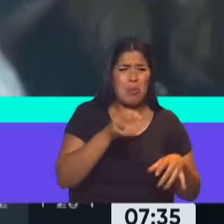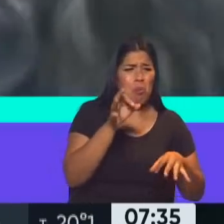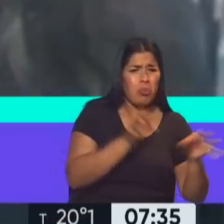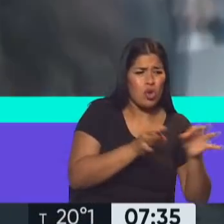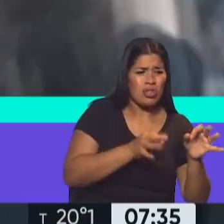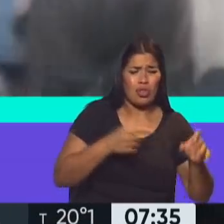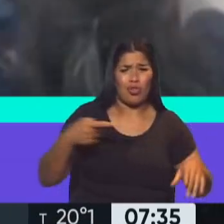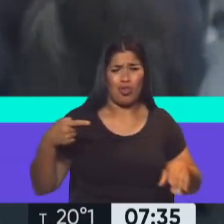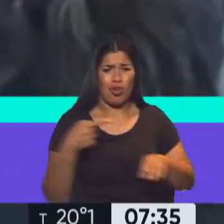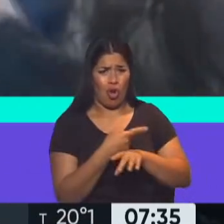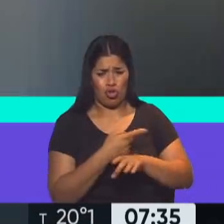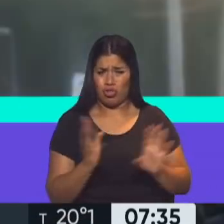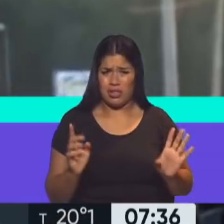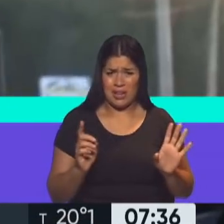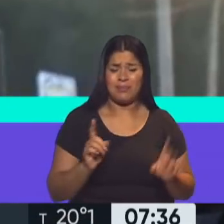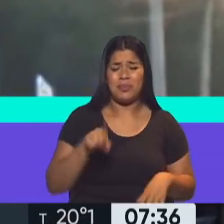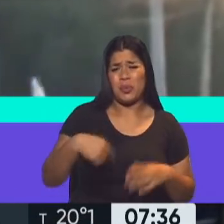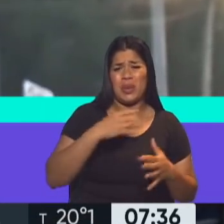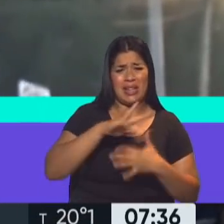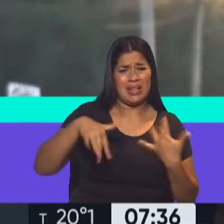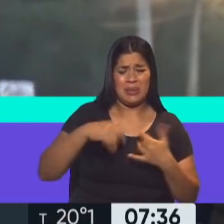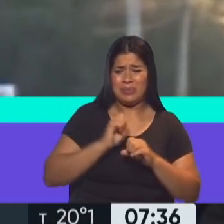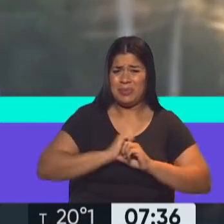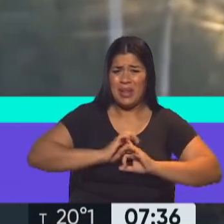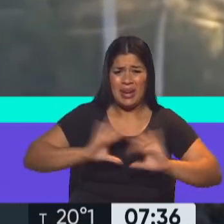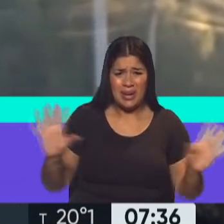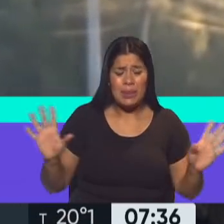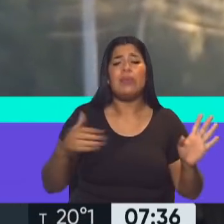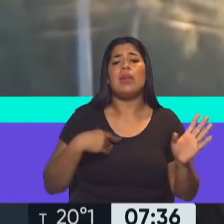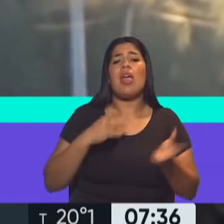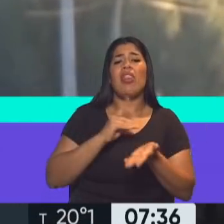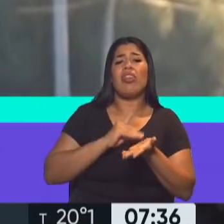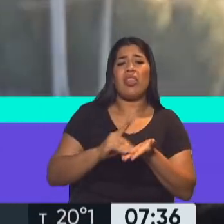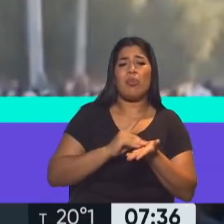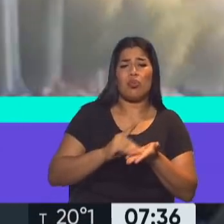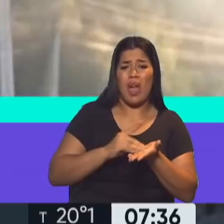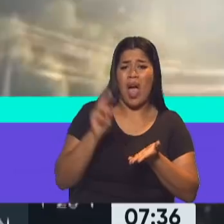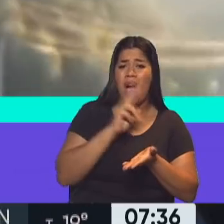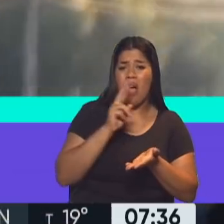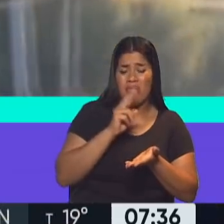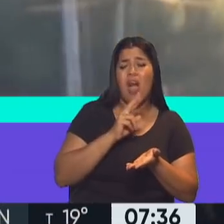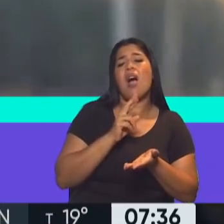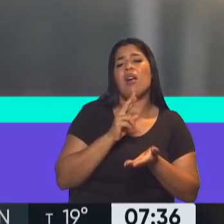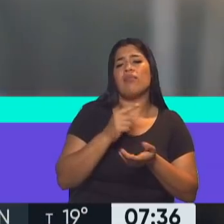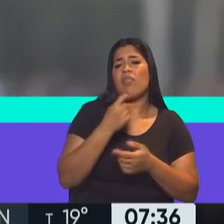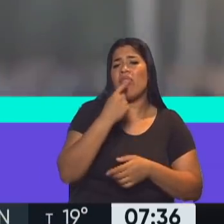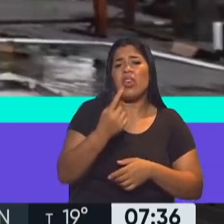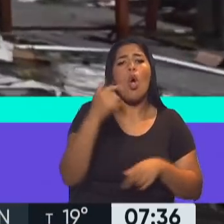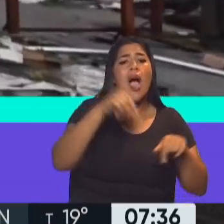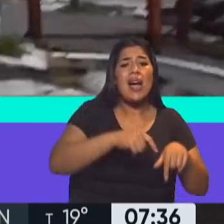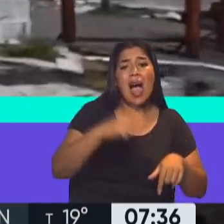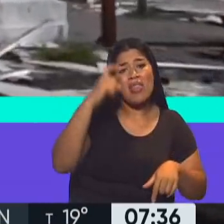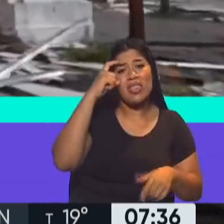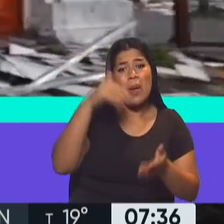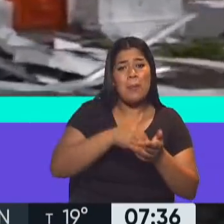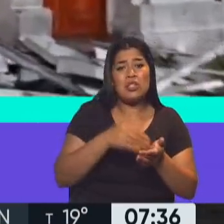escándalos terribles. No nos olvidemos que cuando lo presentan sale una diputada y dice acá pagaron 10 millones de pesos en Coiman, sale el diputado